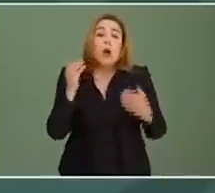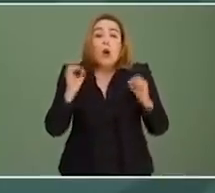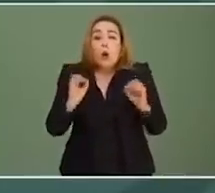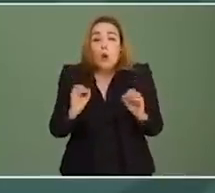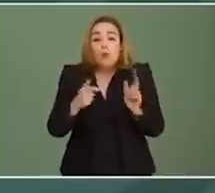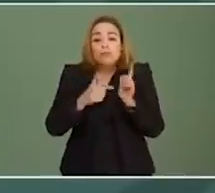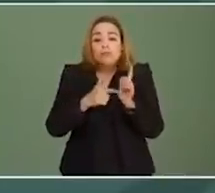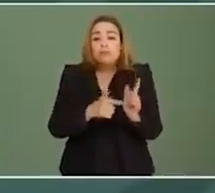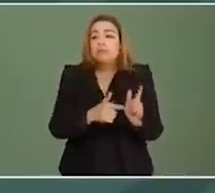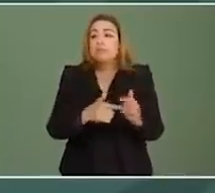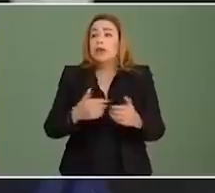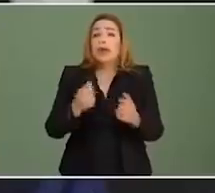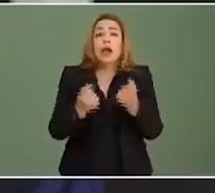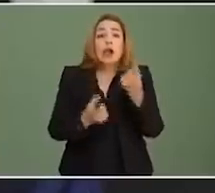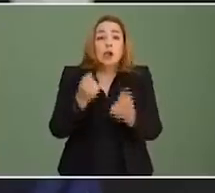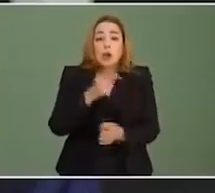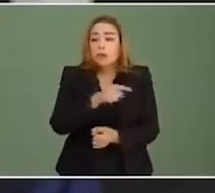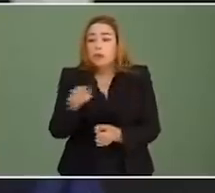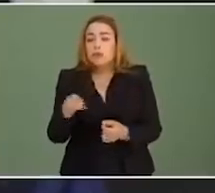sabían